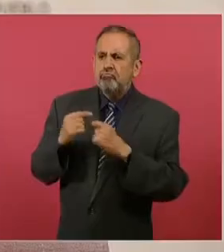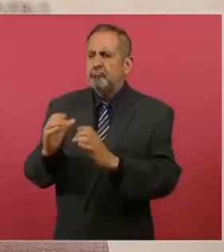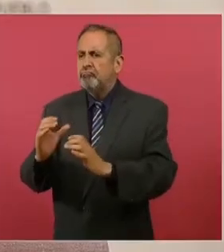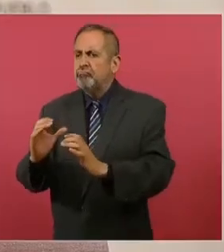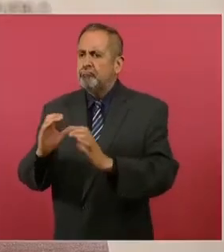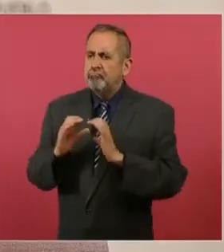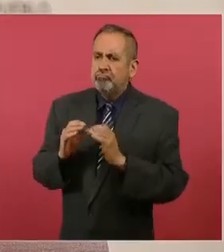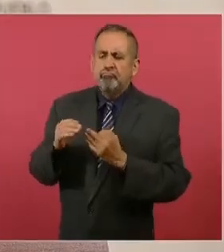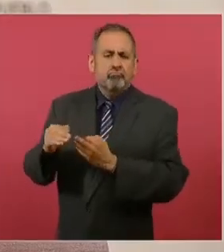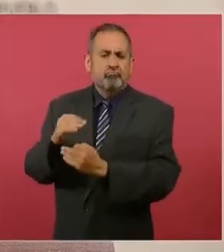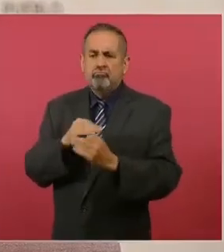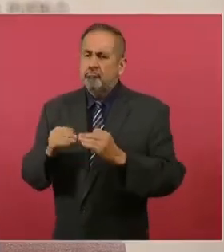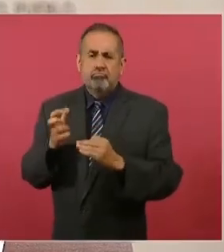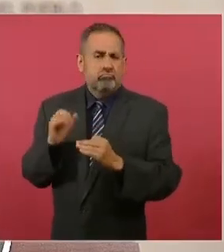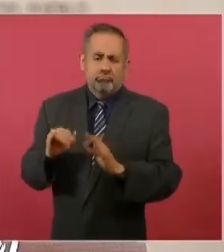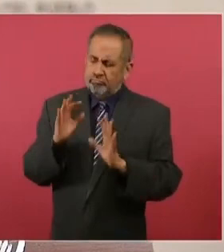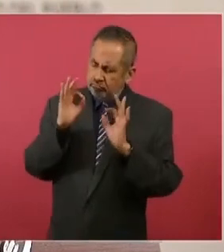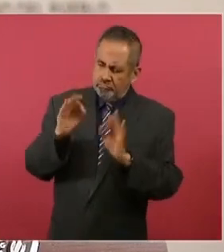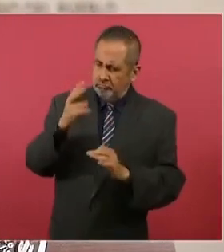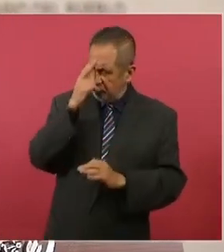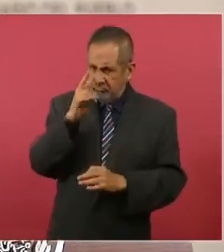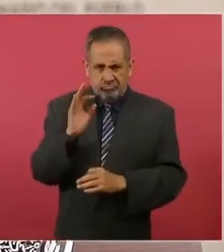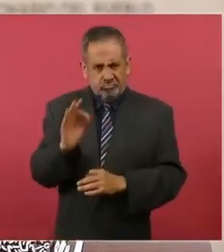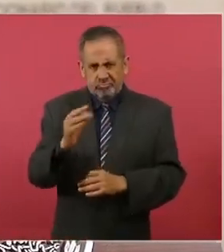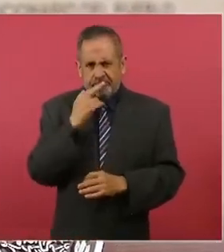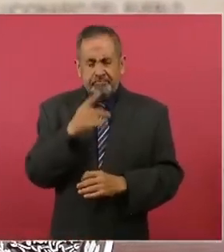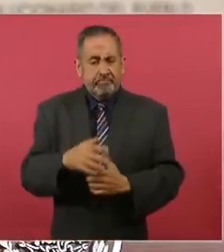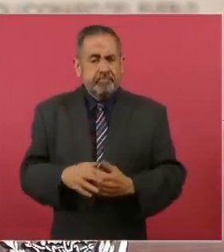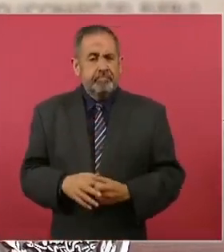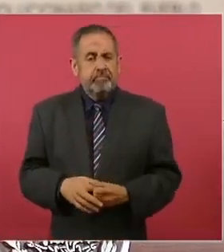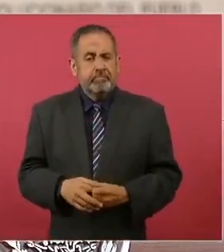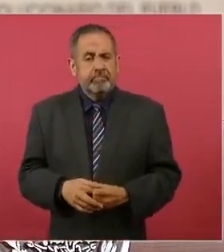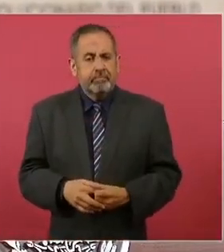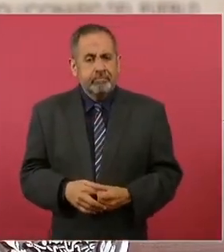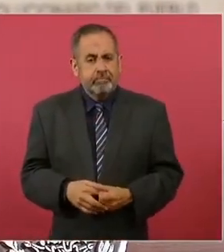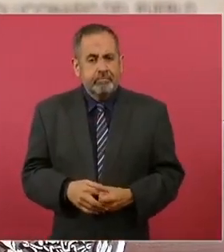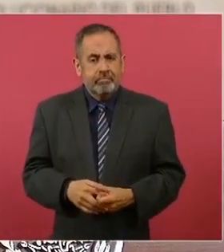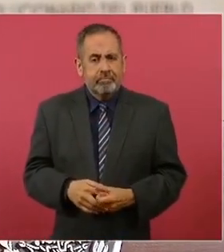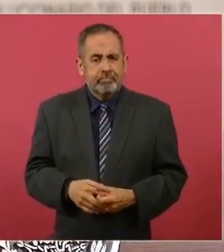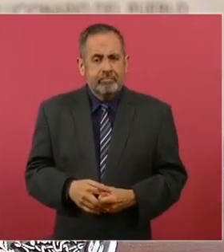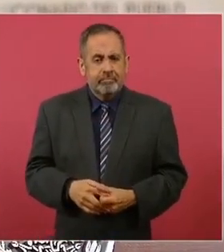México es de los países